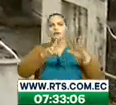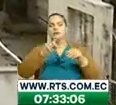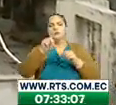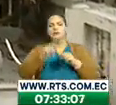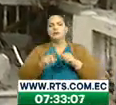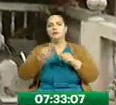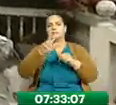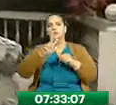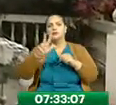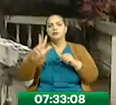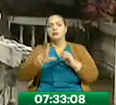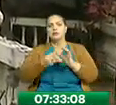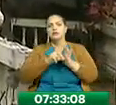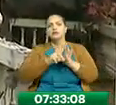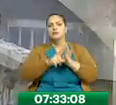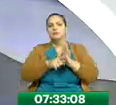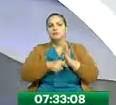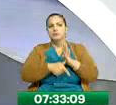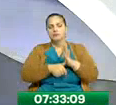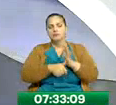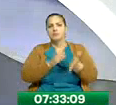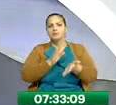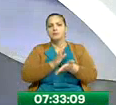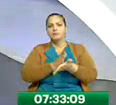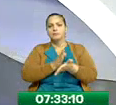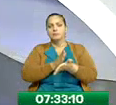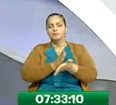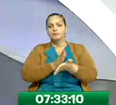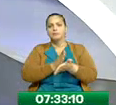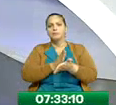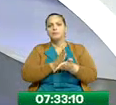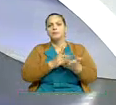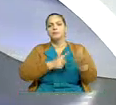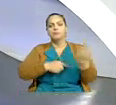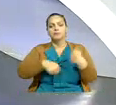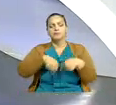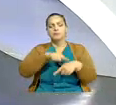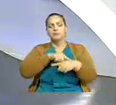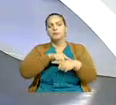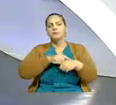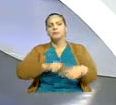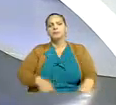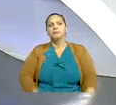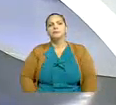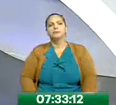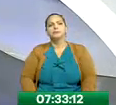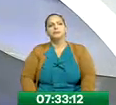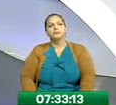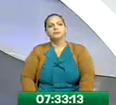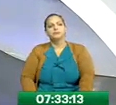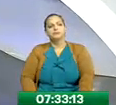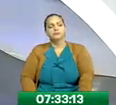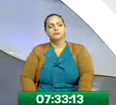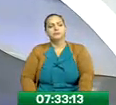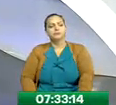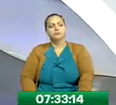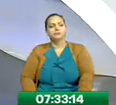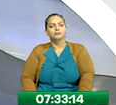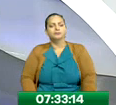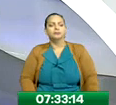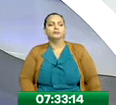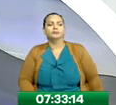amables televidentes, como bien lo decías, nos vamos a una breve pausa y enseguida regresamos con mucho más desde la noticia Primera